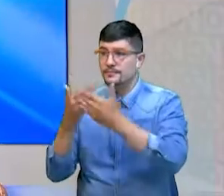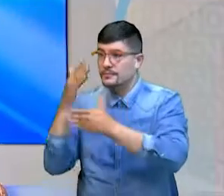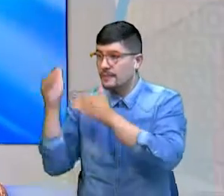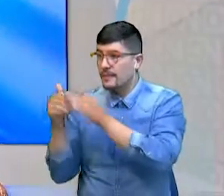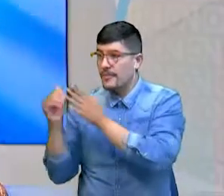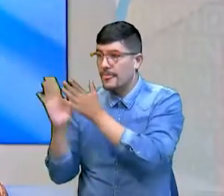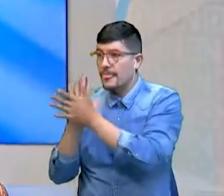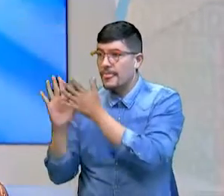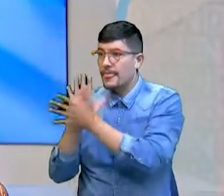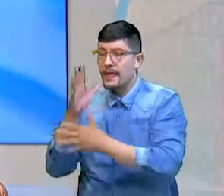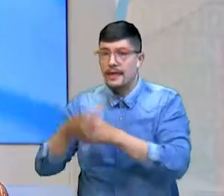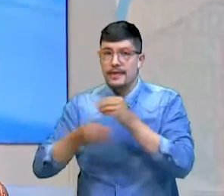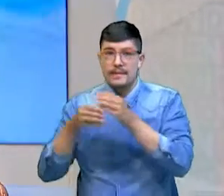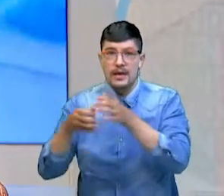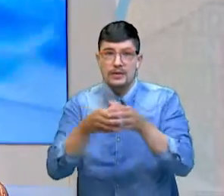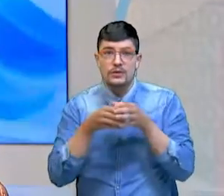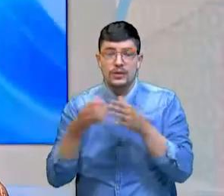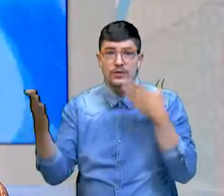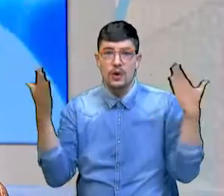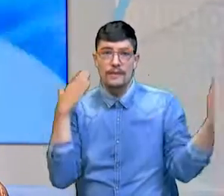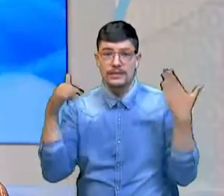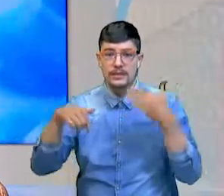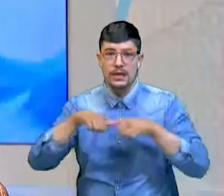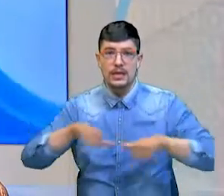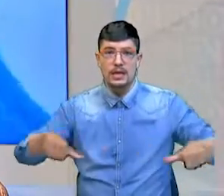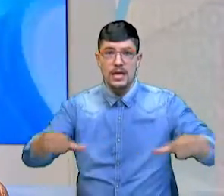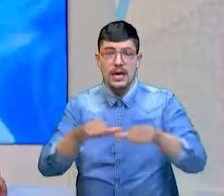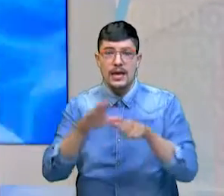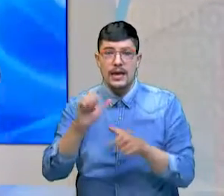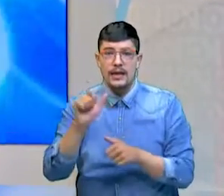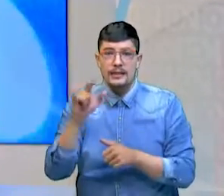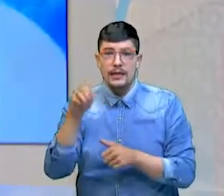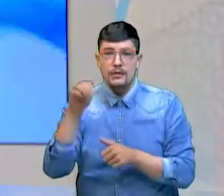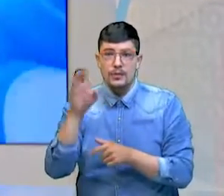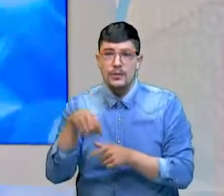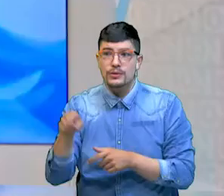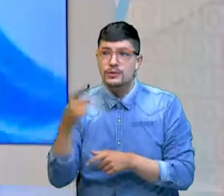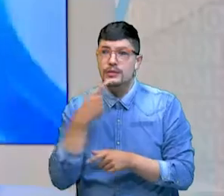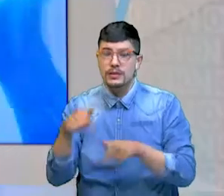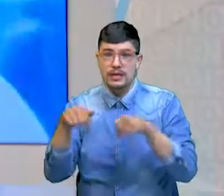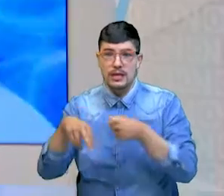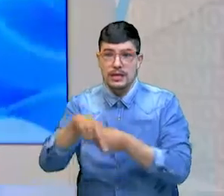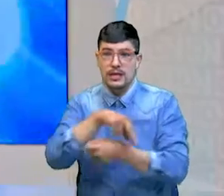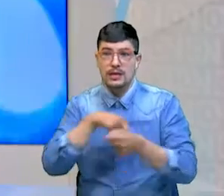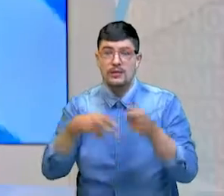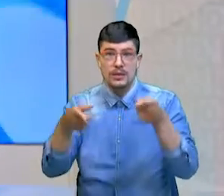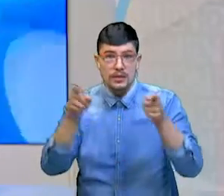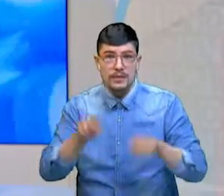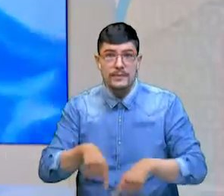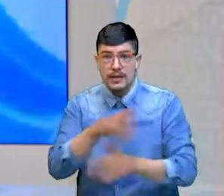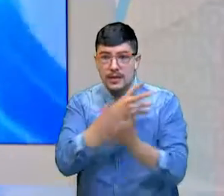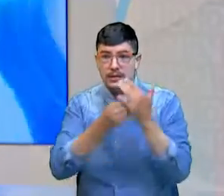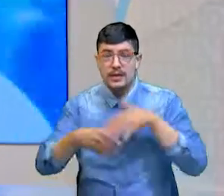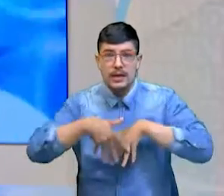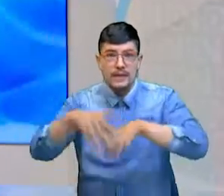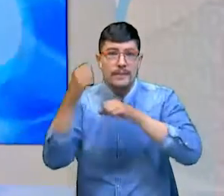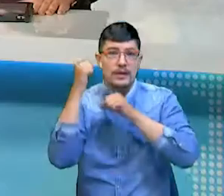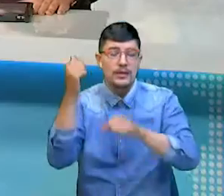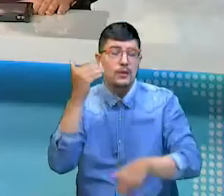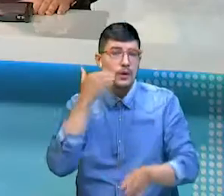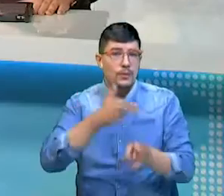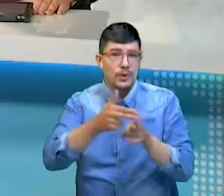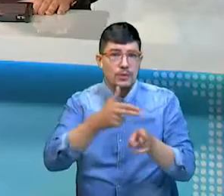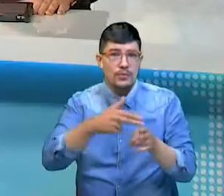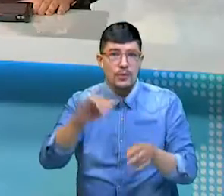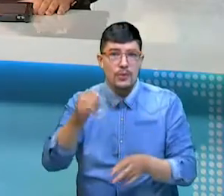Por otra parte, la Asociación Campesina del Catatumbo, en norte de Santander, anunció que miembros de esta región del país también saldrán a marchar este próximo jueves. Pues